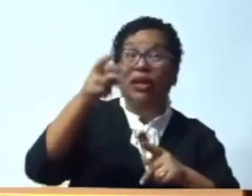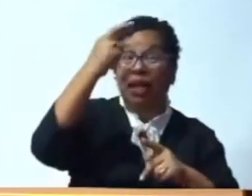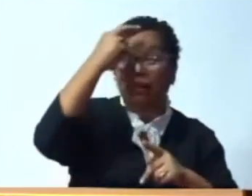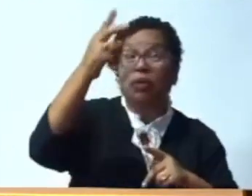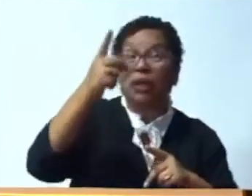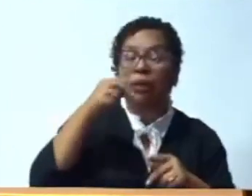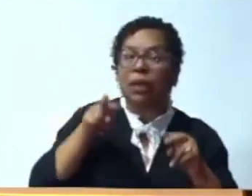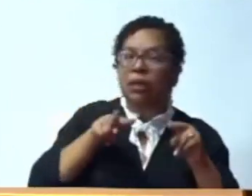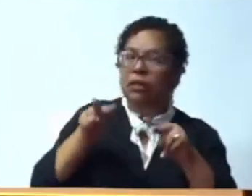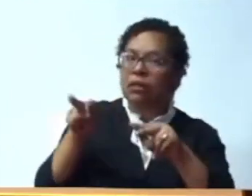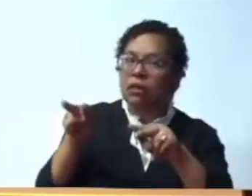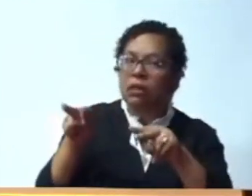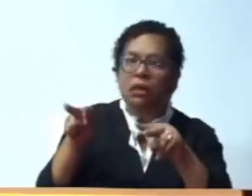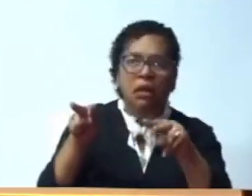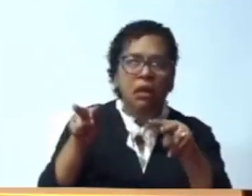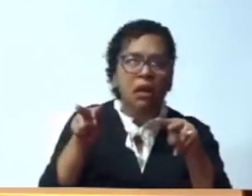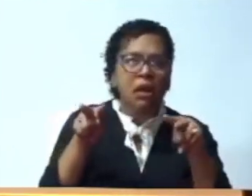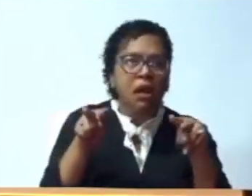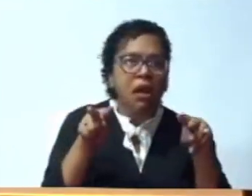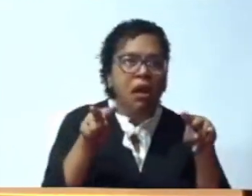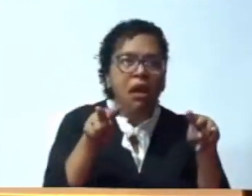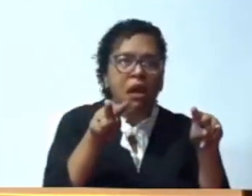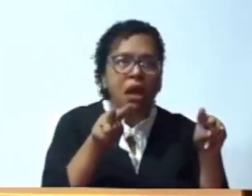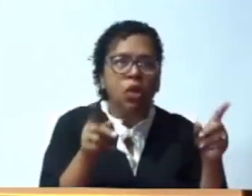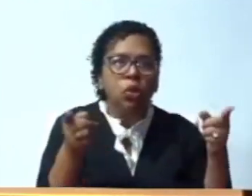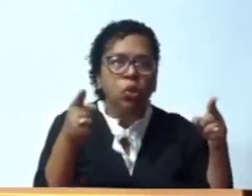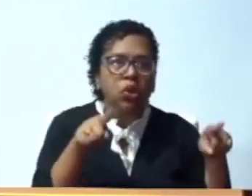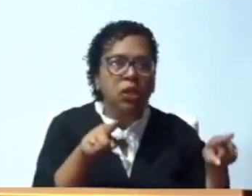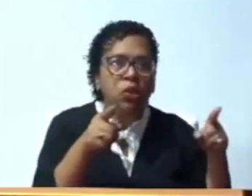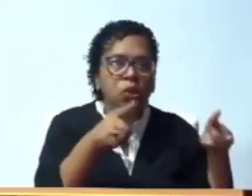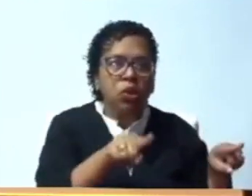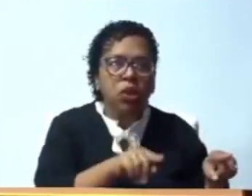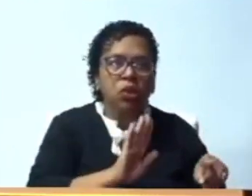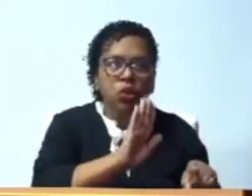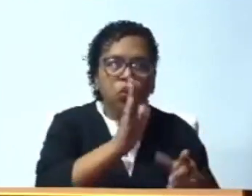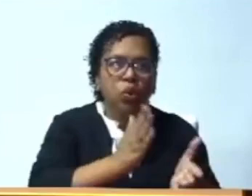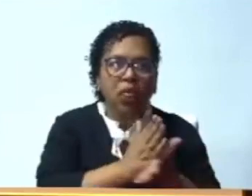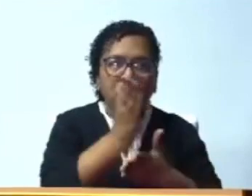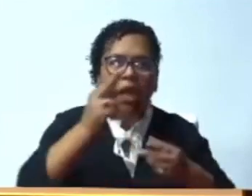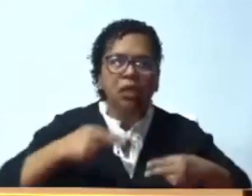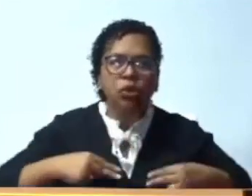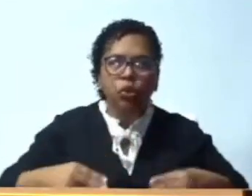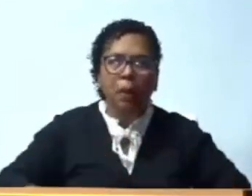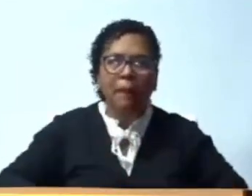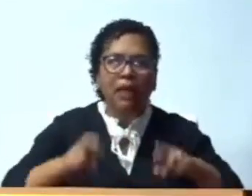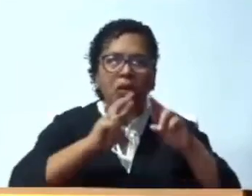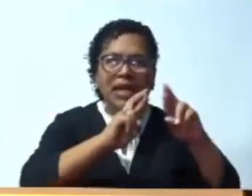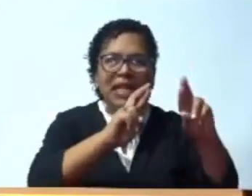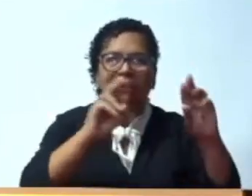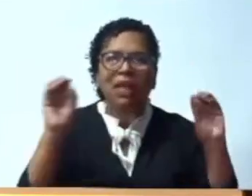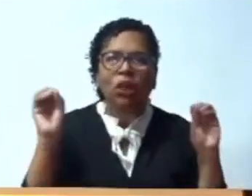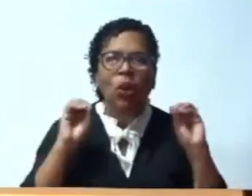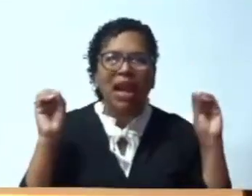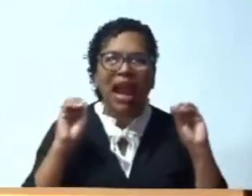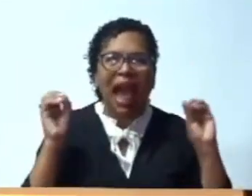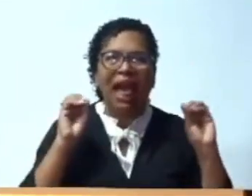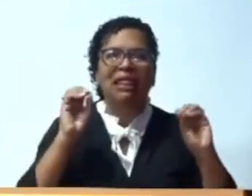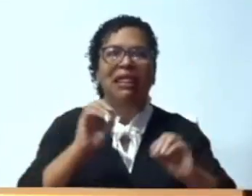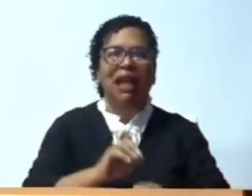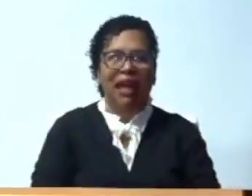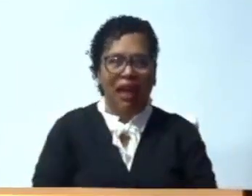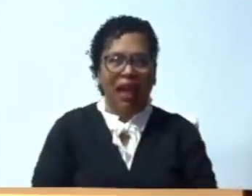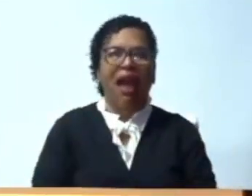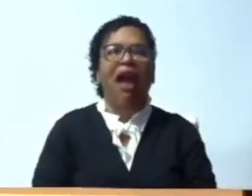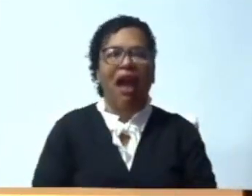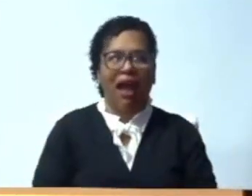y los derechos fundamentales en contra de la población en tal virtud este bloque de diputados del